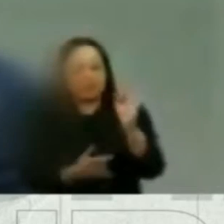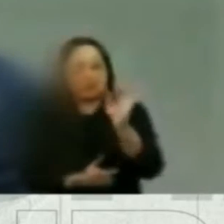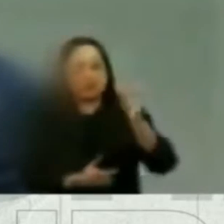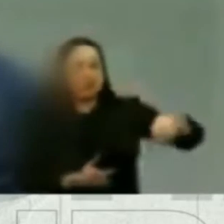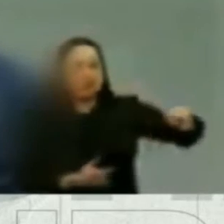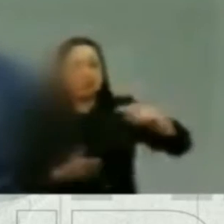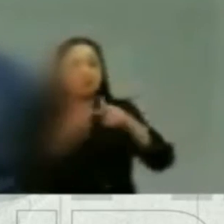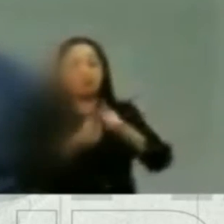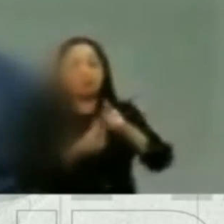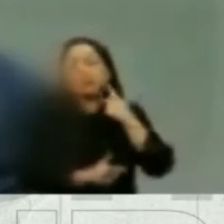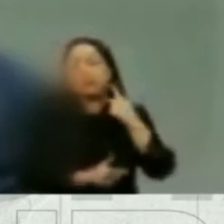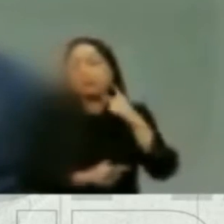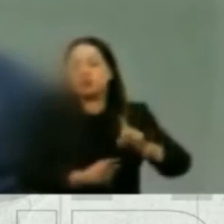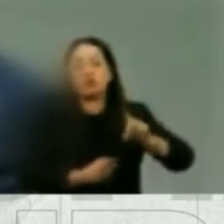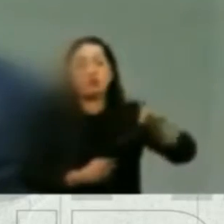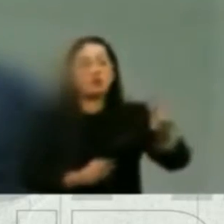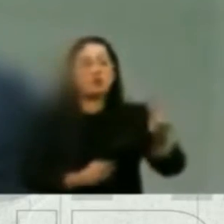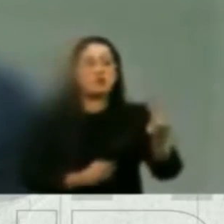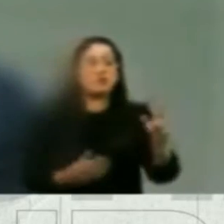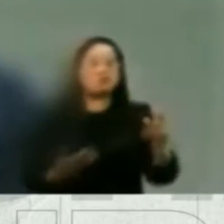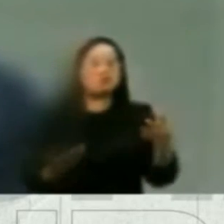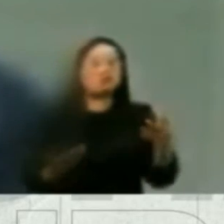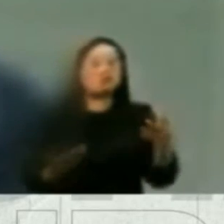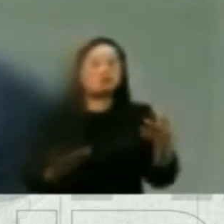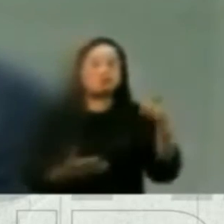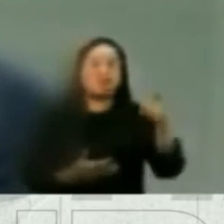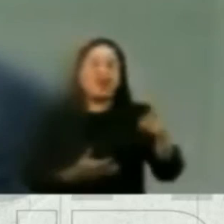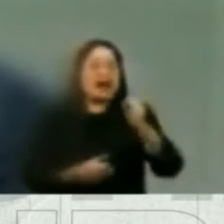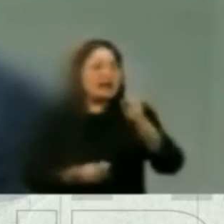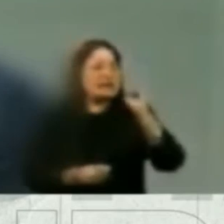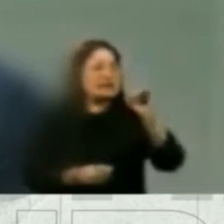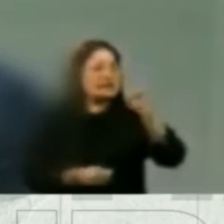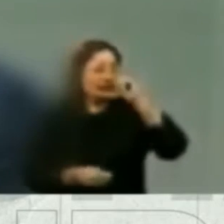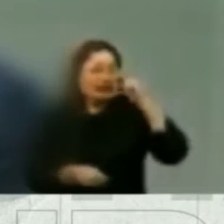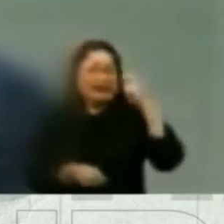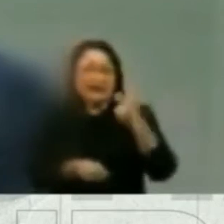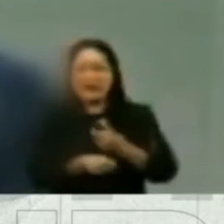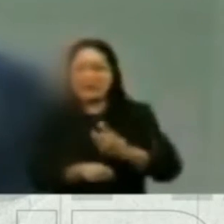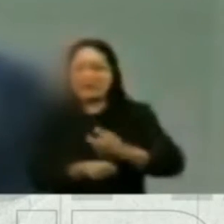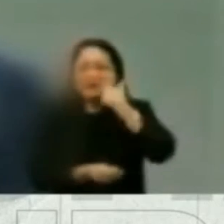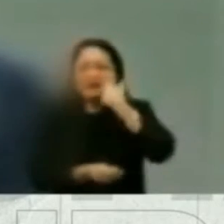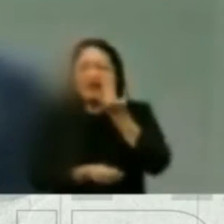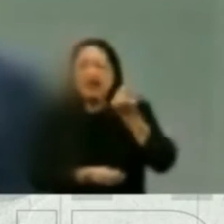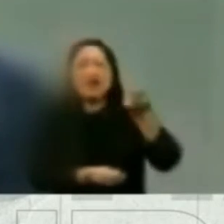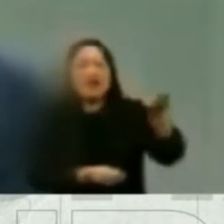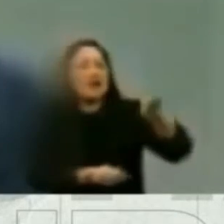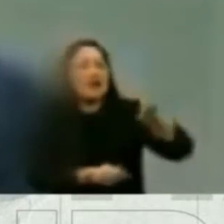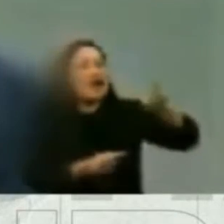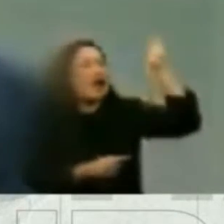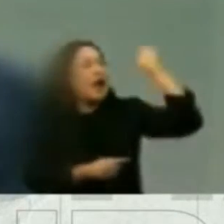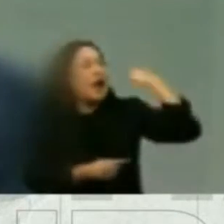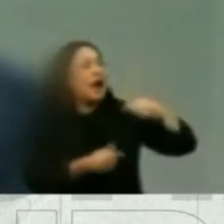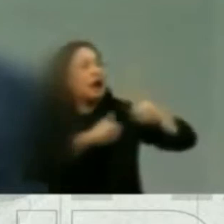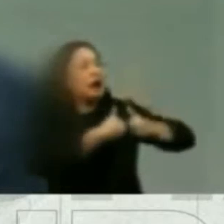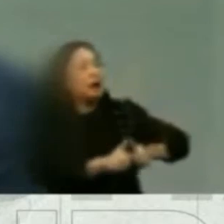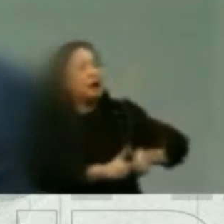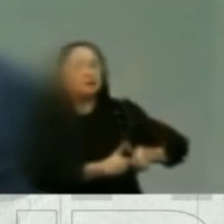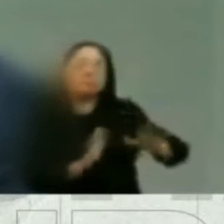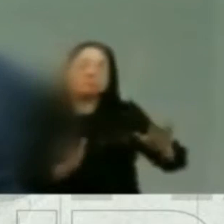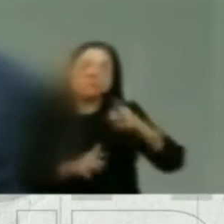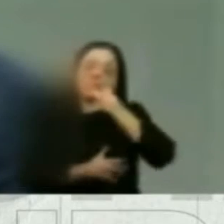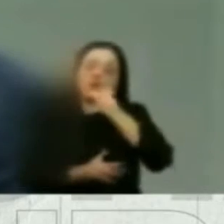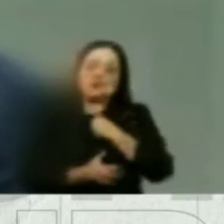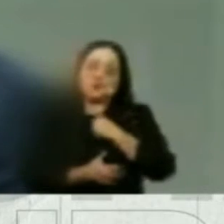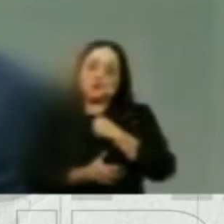están tercos en mantenerse en el pasado, que se queden allí. Y no los ponen en ese